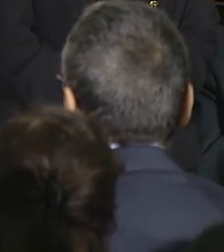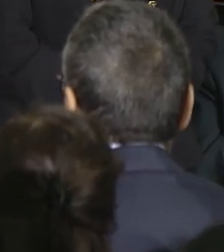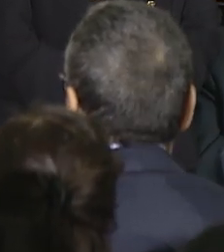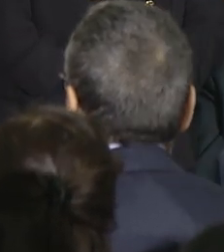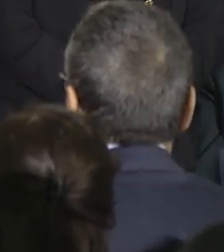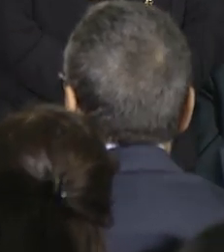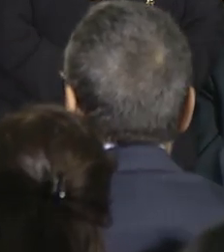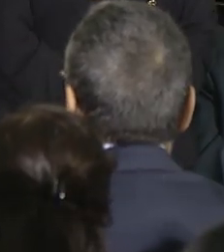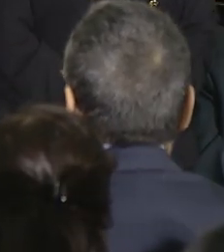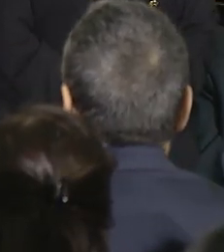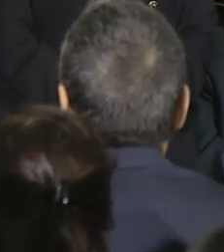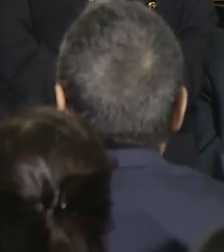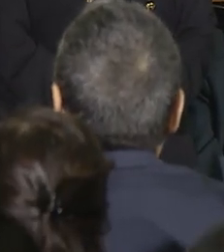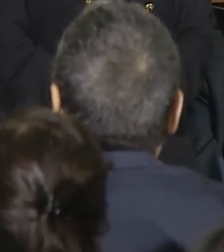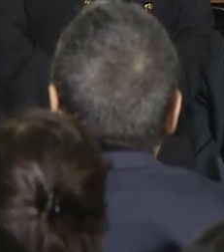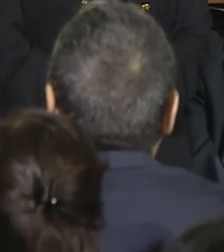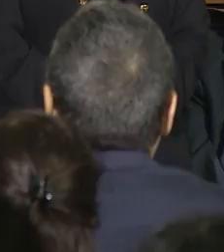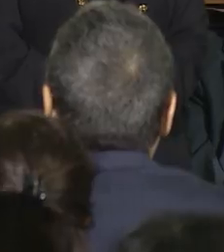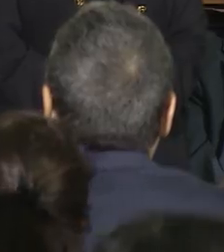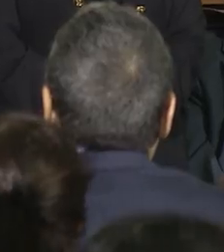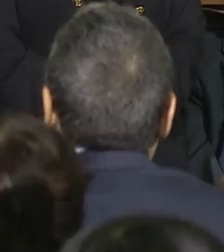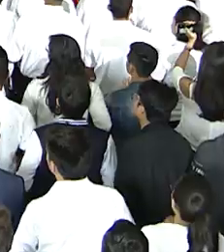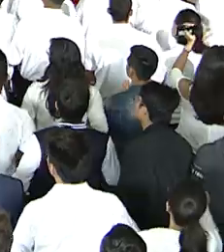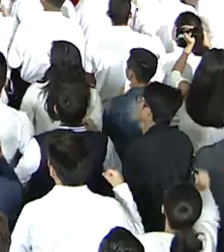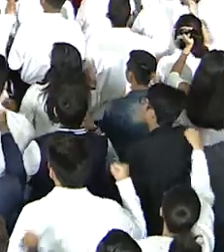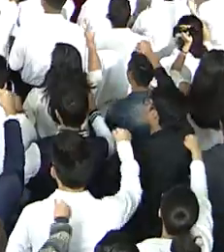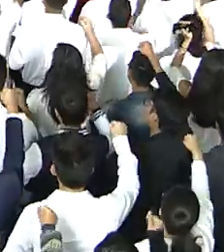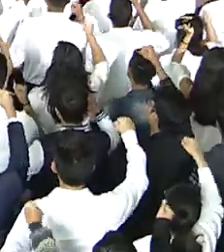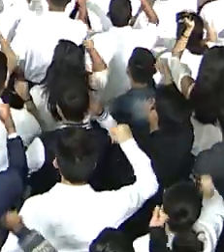méxico pumas universidad